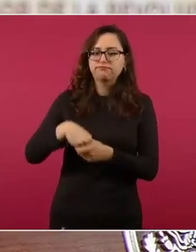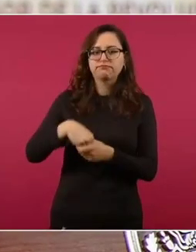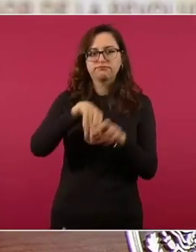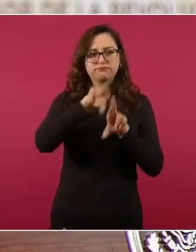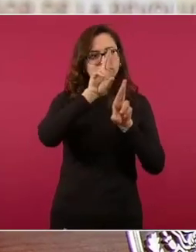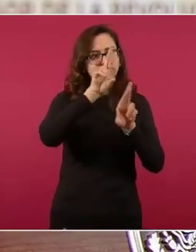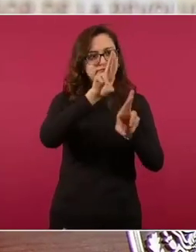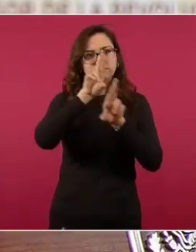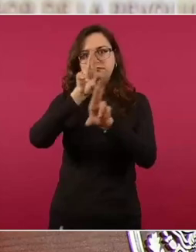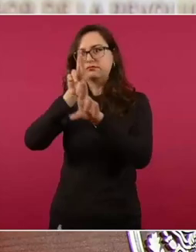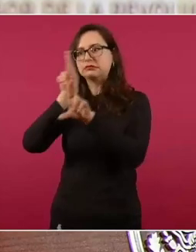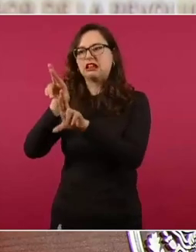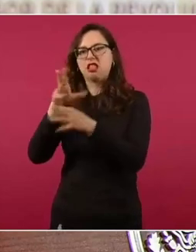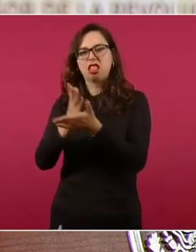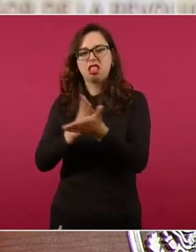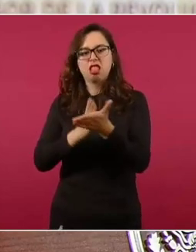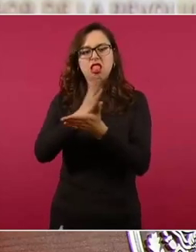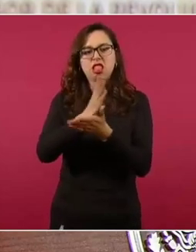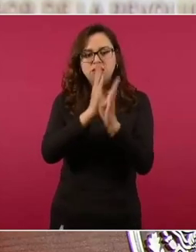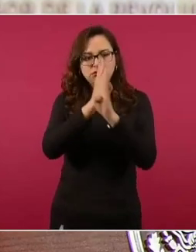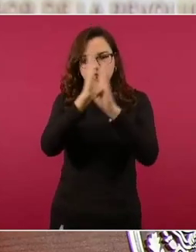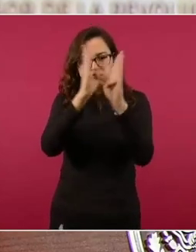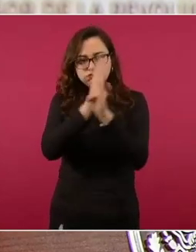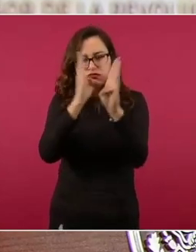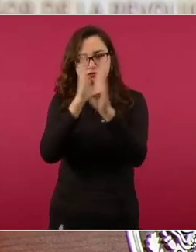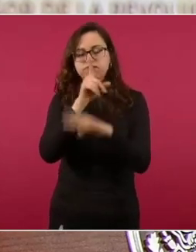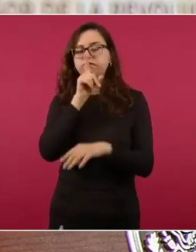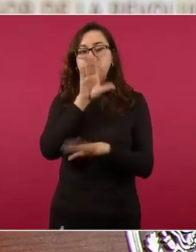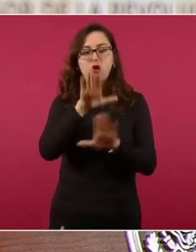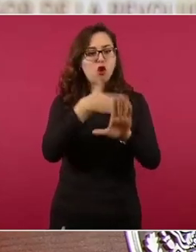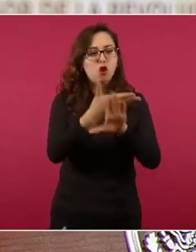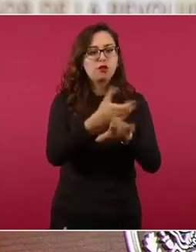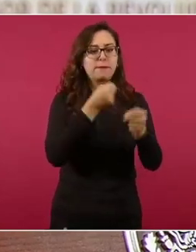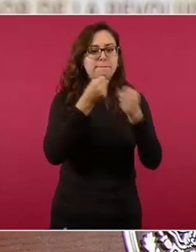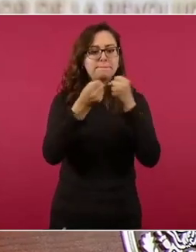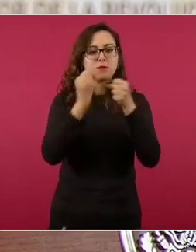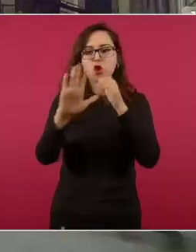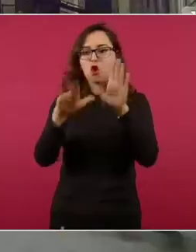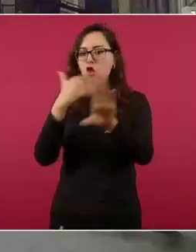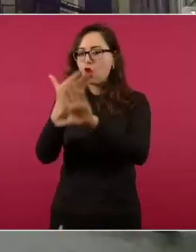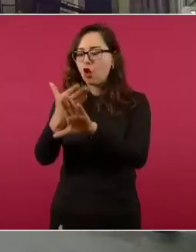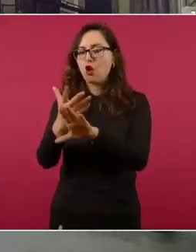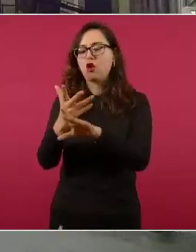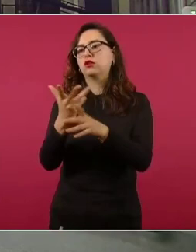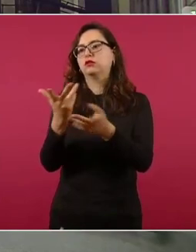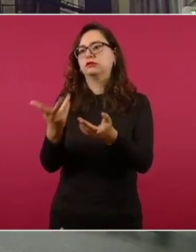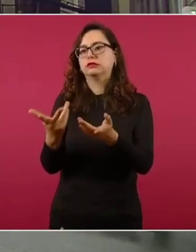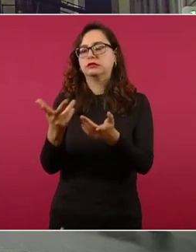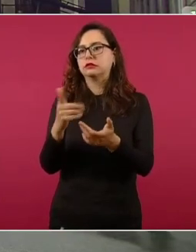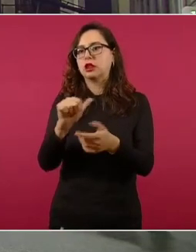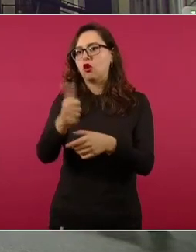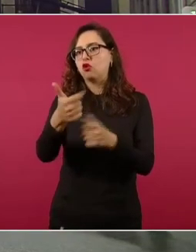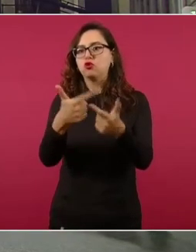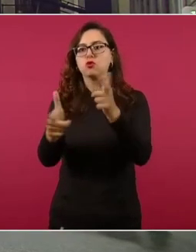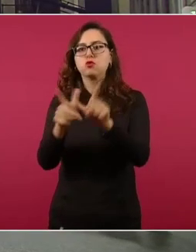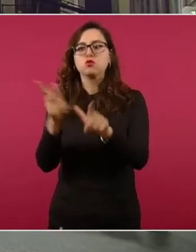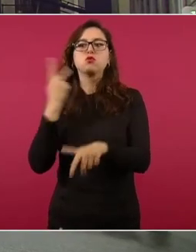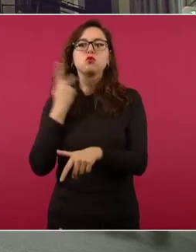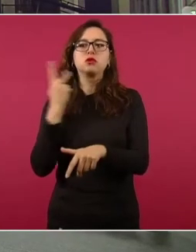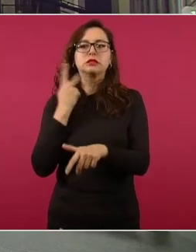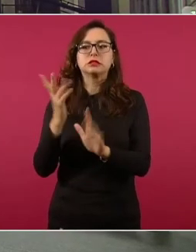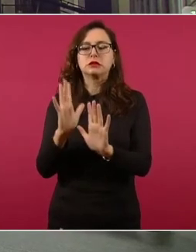a la intimidad de opositores, de periodistas, y debe de haber investigación, inteligencia,